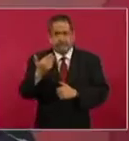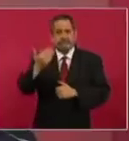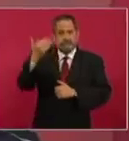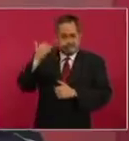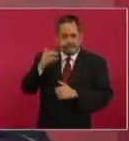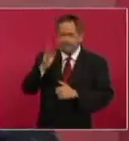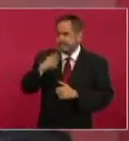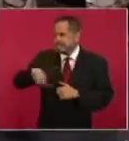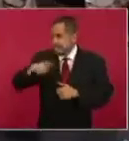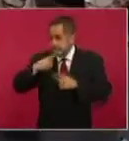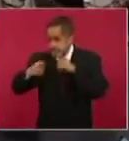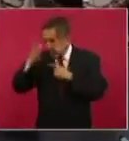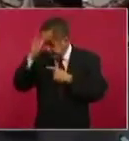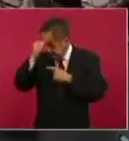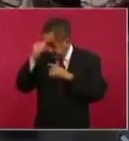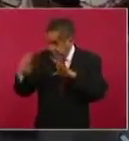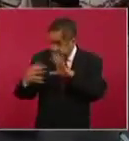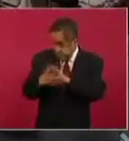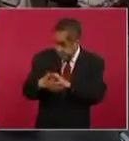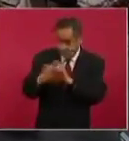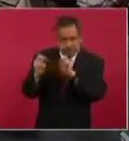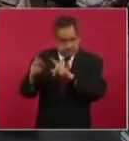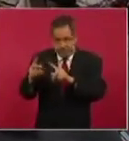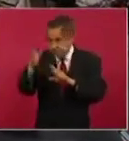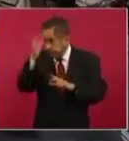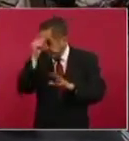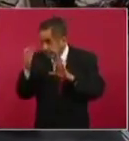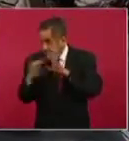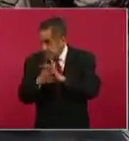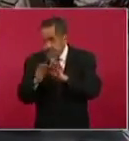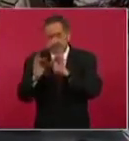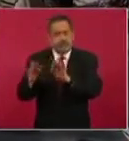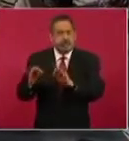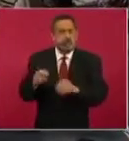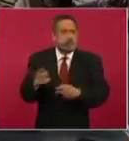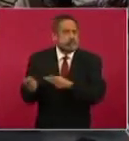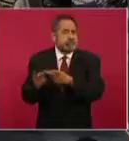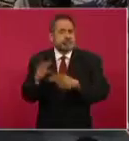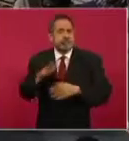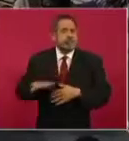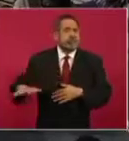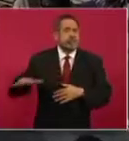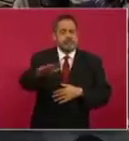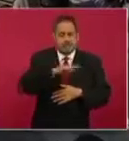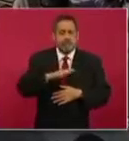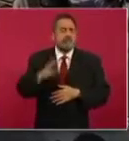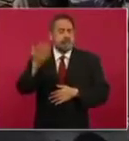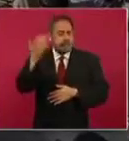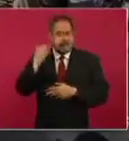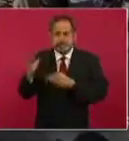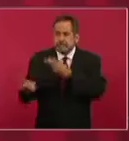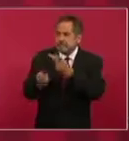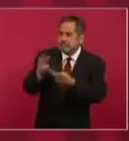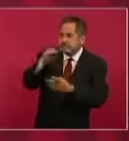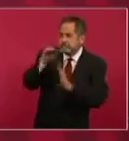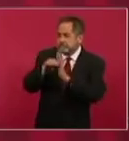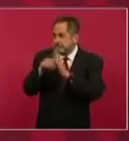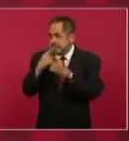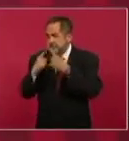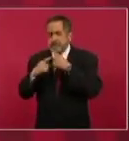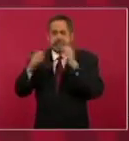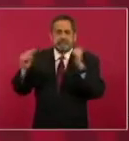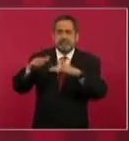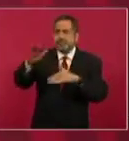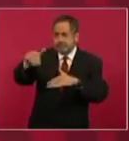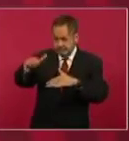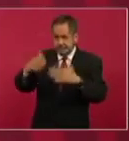de común acuerdo con los habitantes de toda la región. Se han hecho consultas, se han hecho